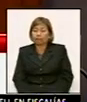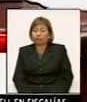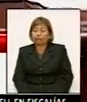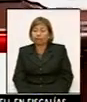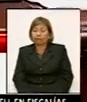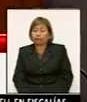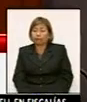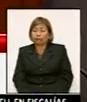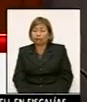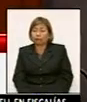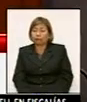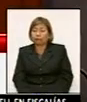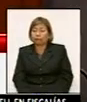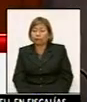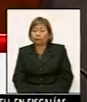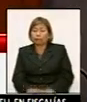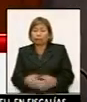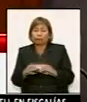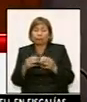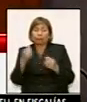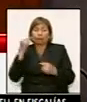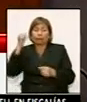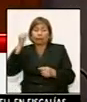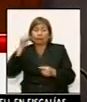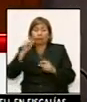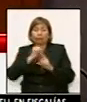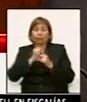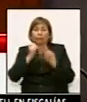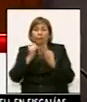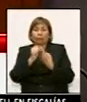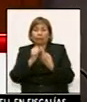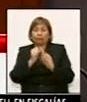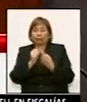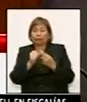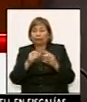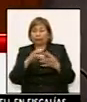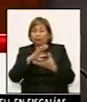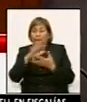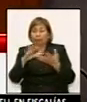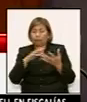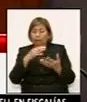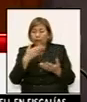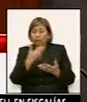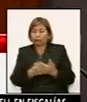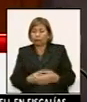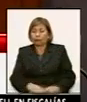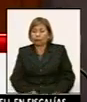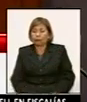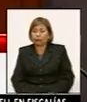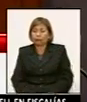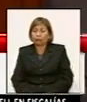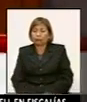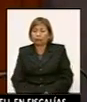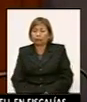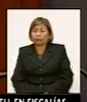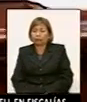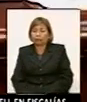tiempo adicional de los de la defensa de los derechos sociales, de los derechos ambientales, presidente. Muchas gracias.